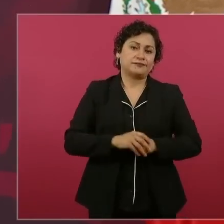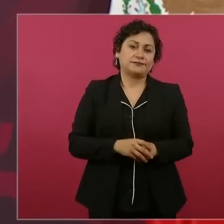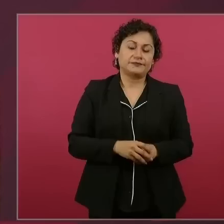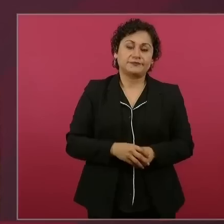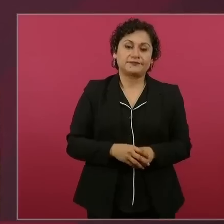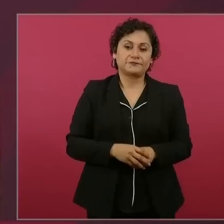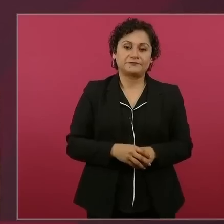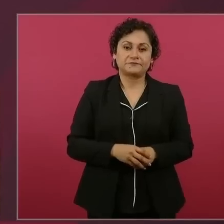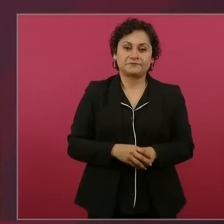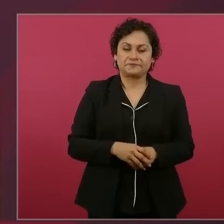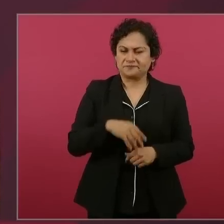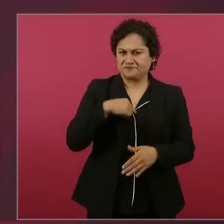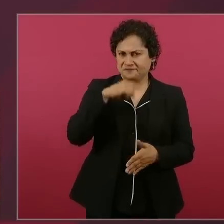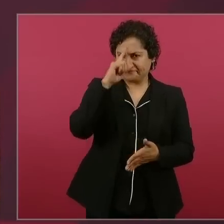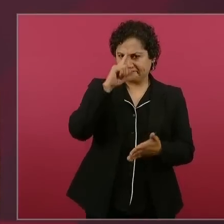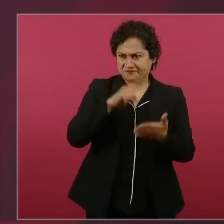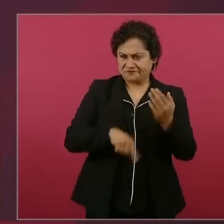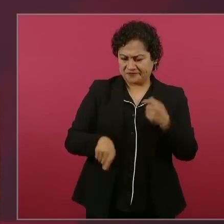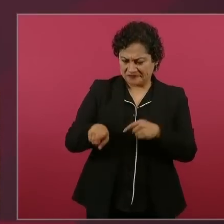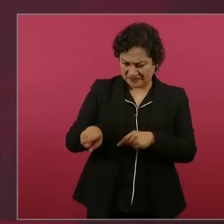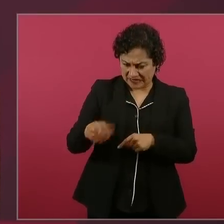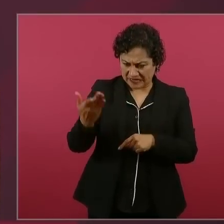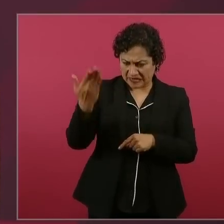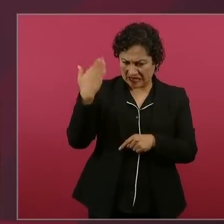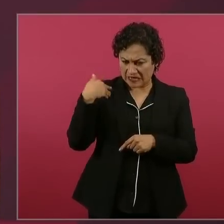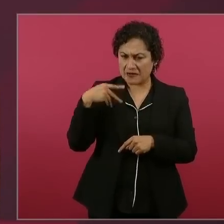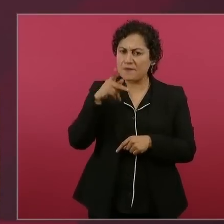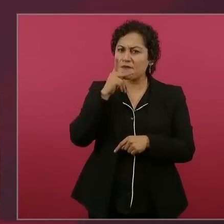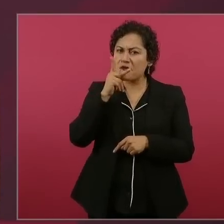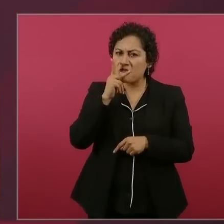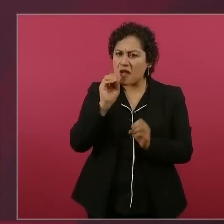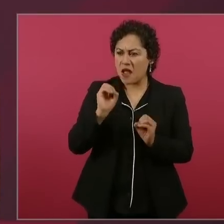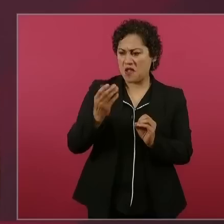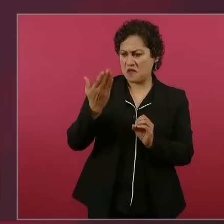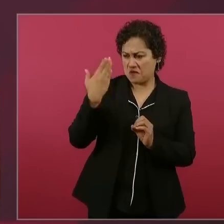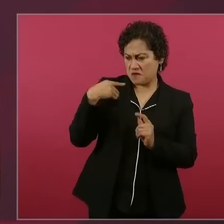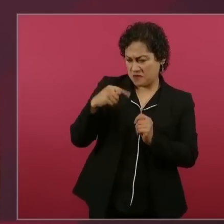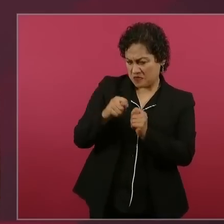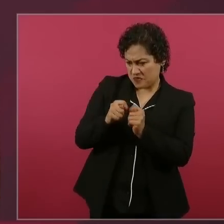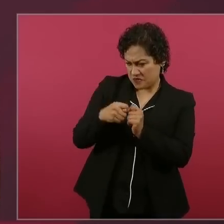creo que él o el papá o el tío eran de